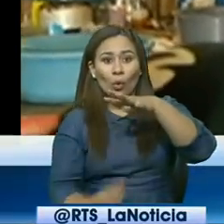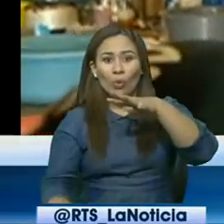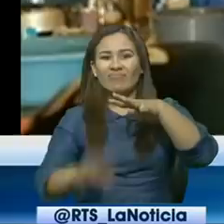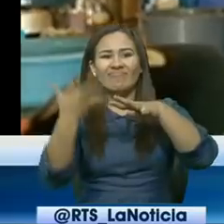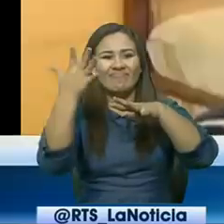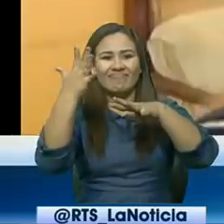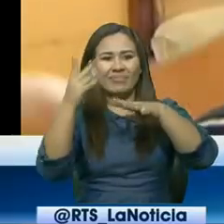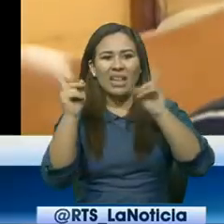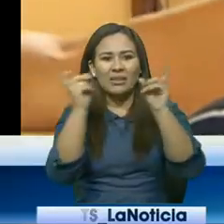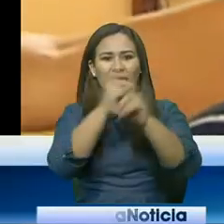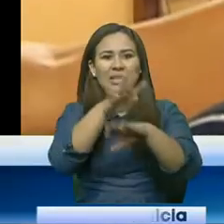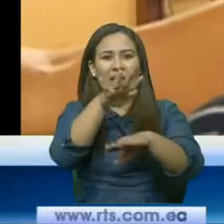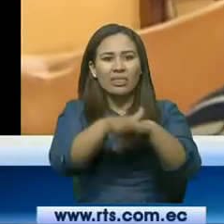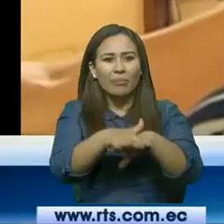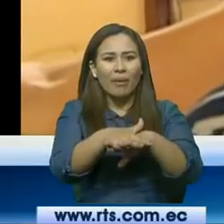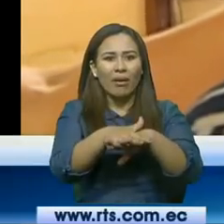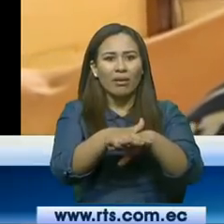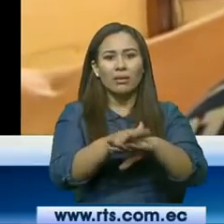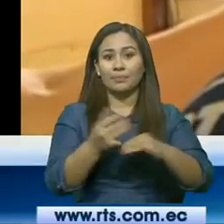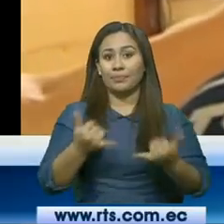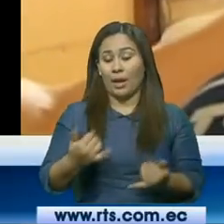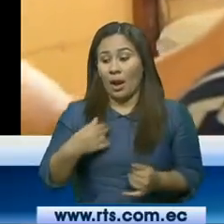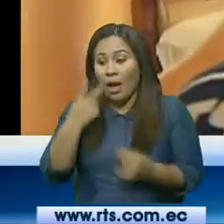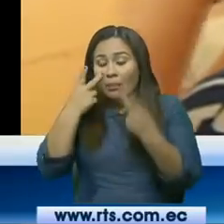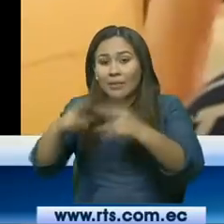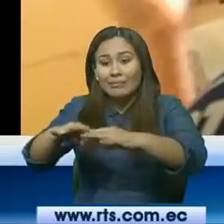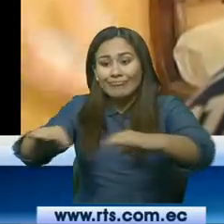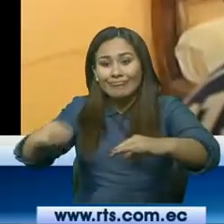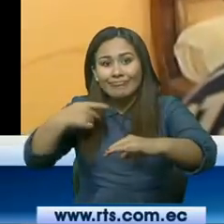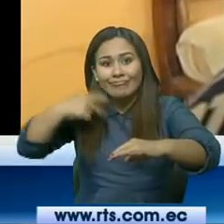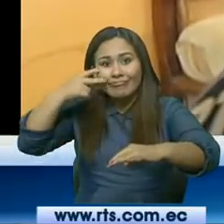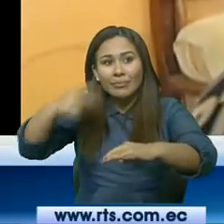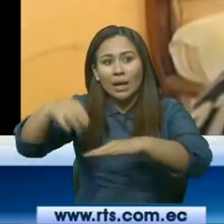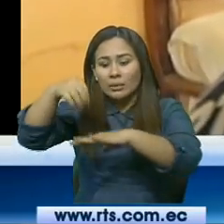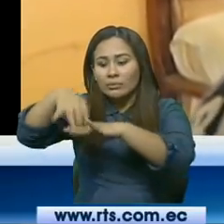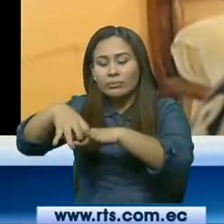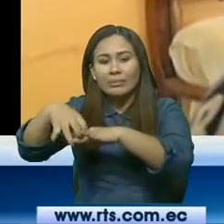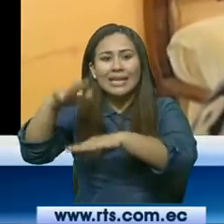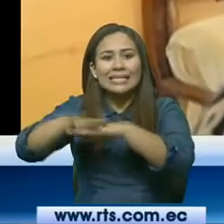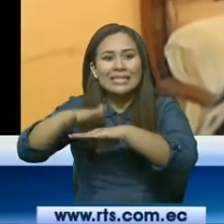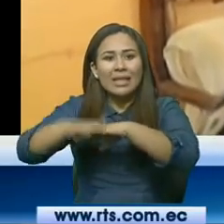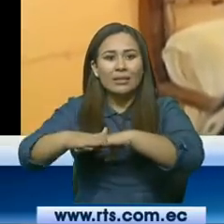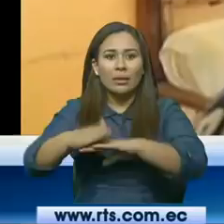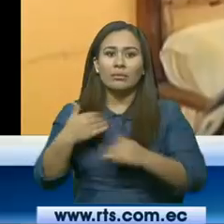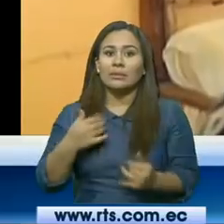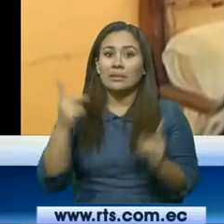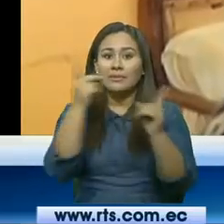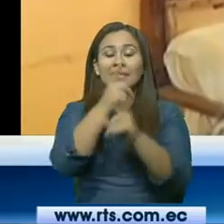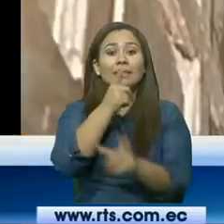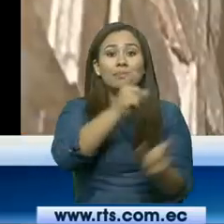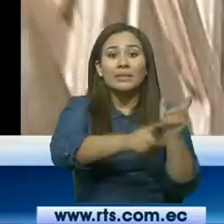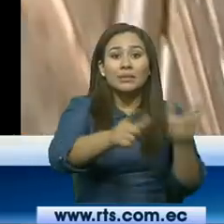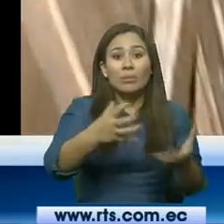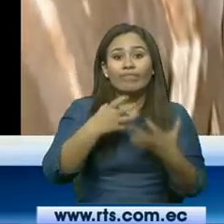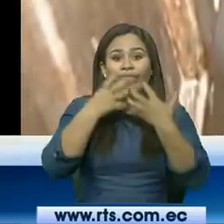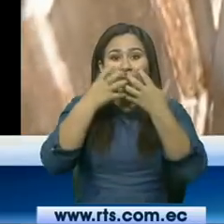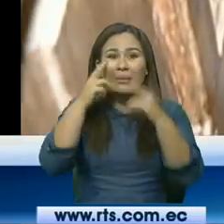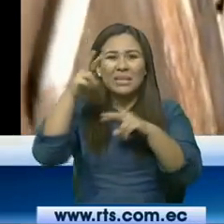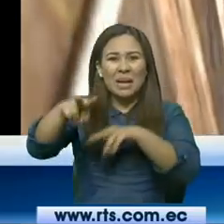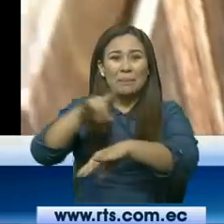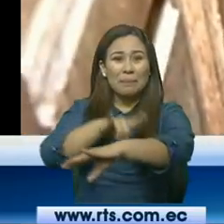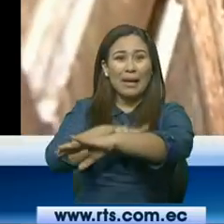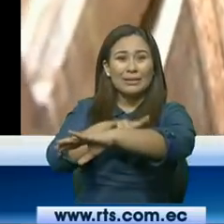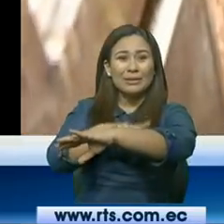alonso miren ahorita la alcantarilla como están red que demasiado están llenas donde las criaturas molestan porque mire venga acá al baño